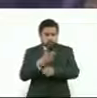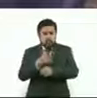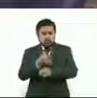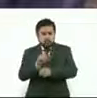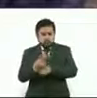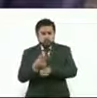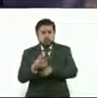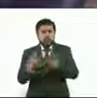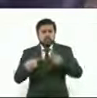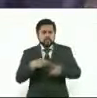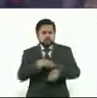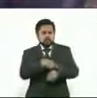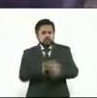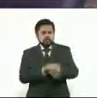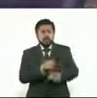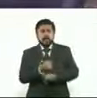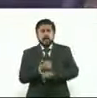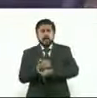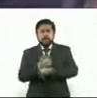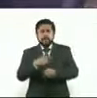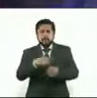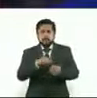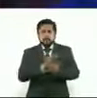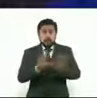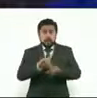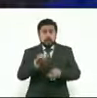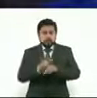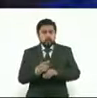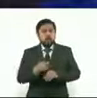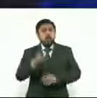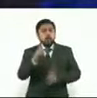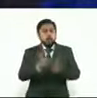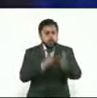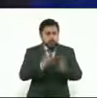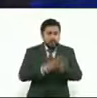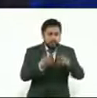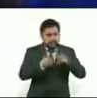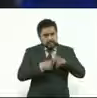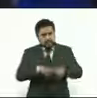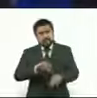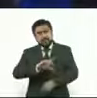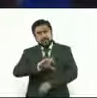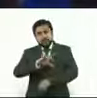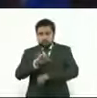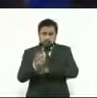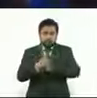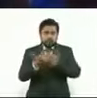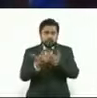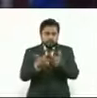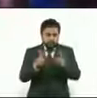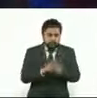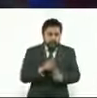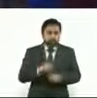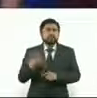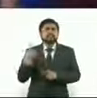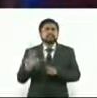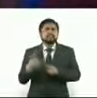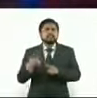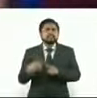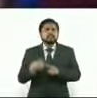tenemos 5 minutos para preparar la siguiente salida, nuestro siguiente disparo que corresponde a